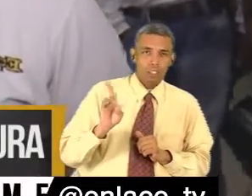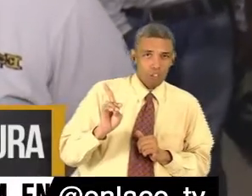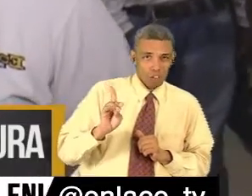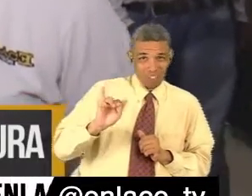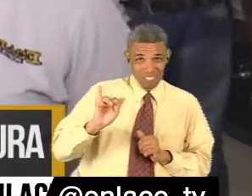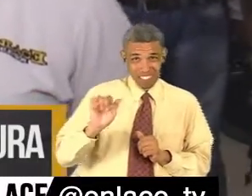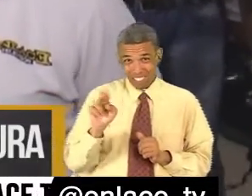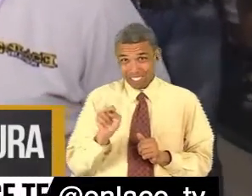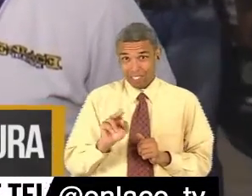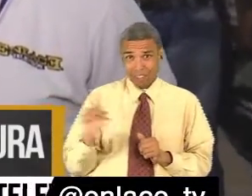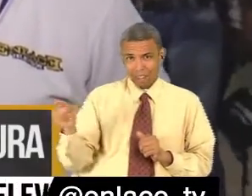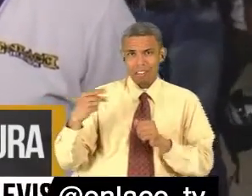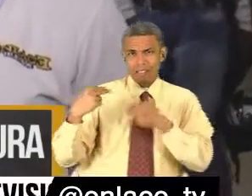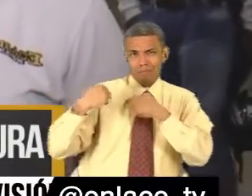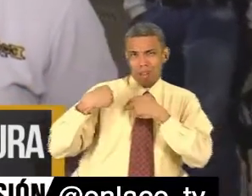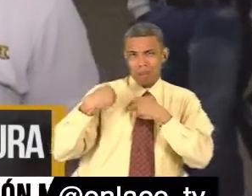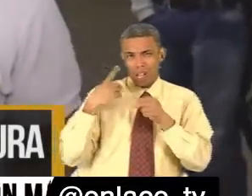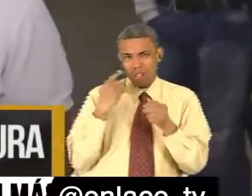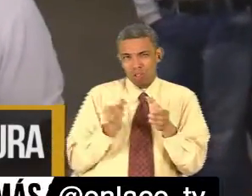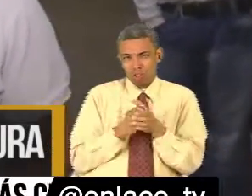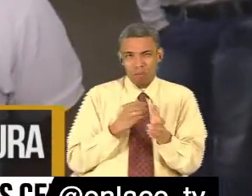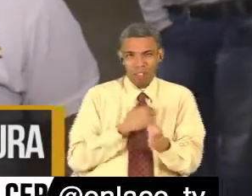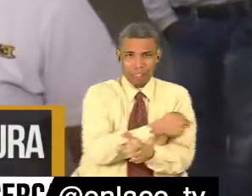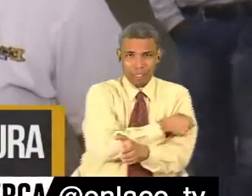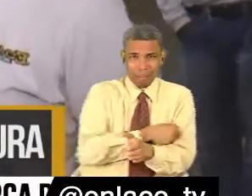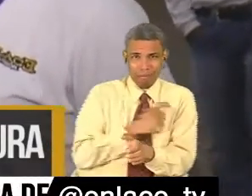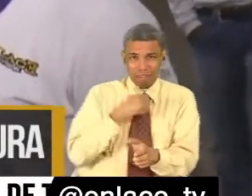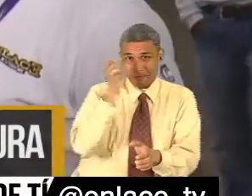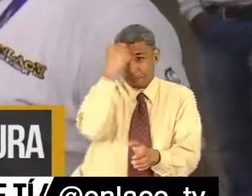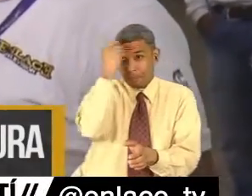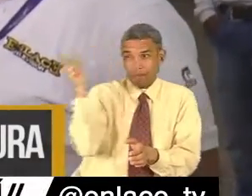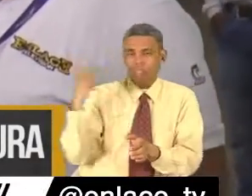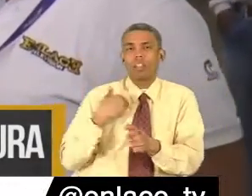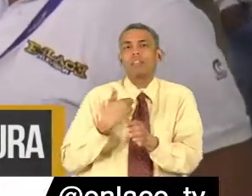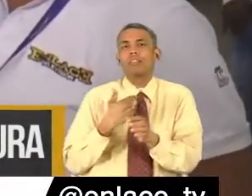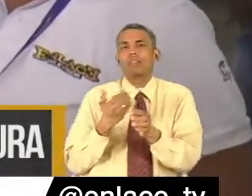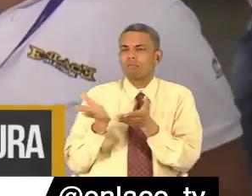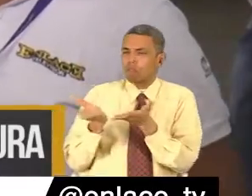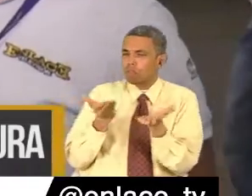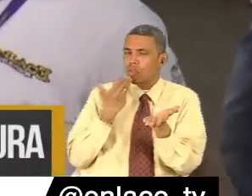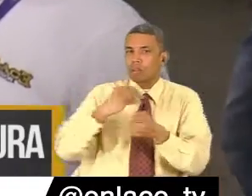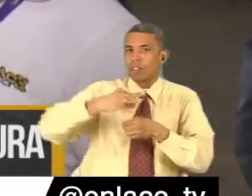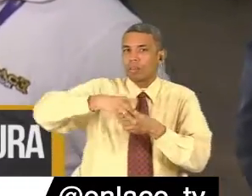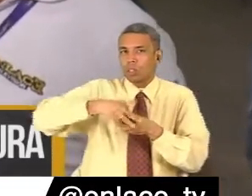vivió desde las 8 de la mañana y que cumplió a las 4 de la tarde. Jenny, muy buenas tardes, bienvenida